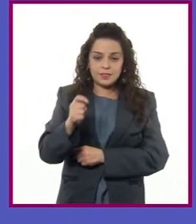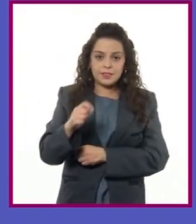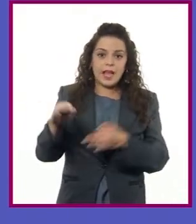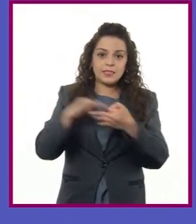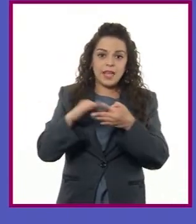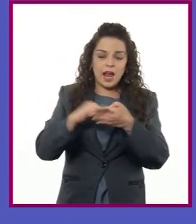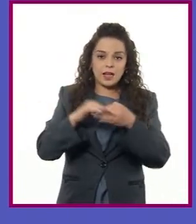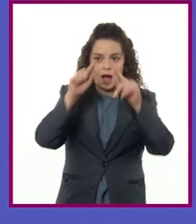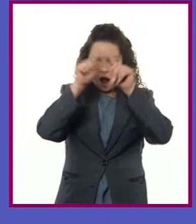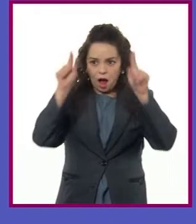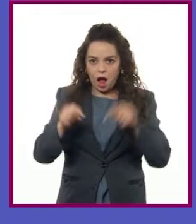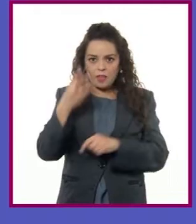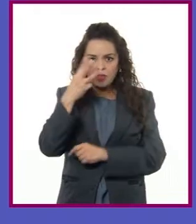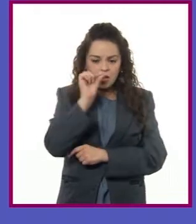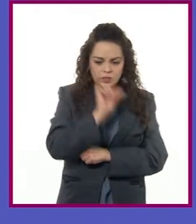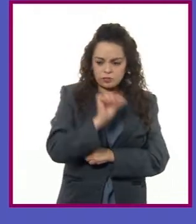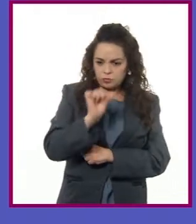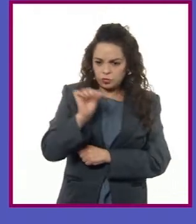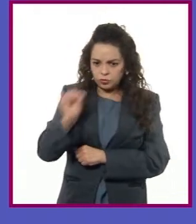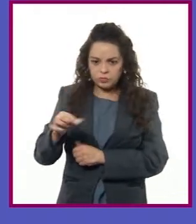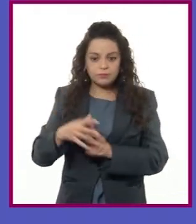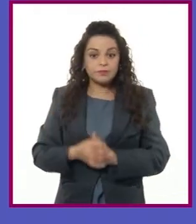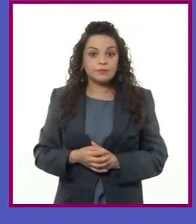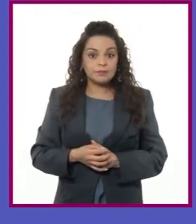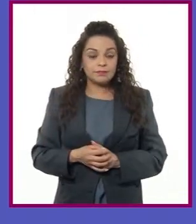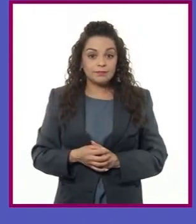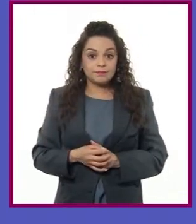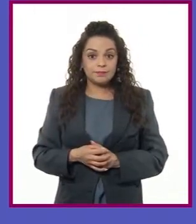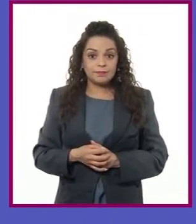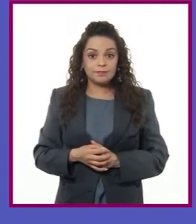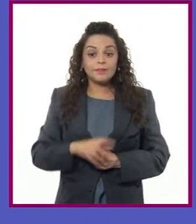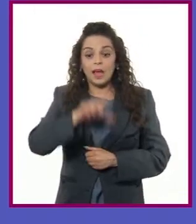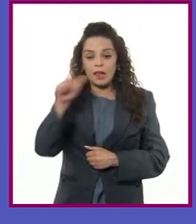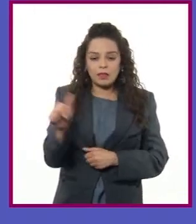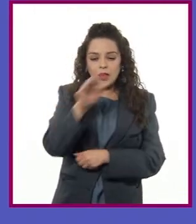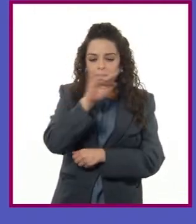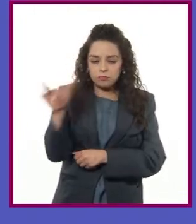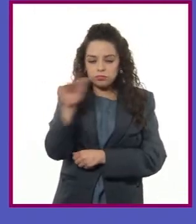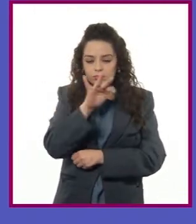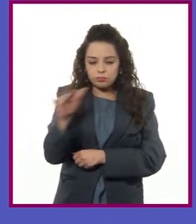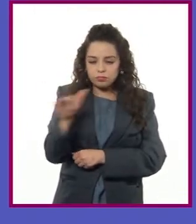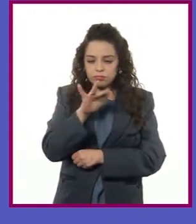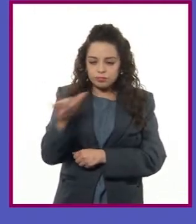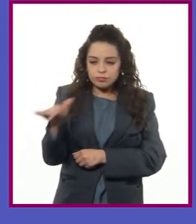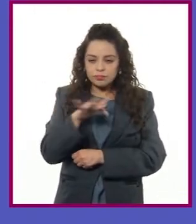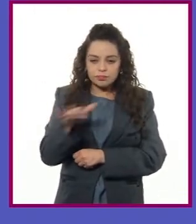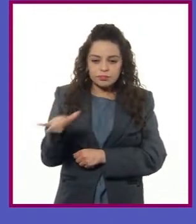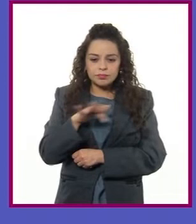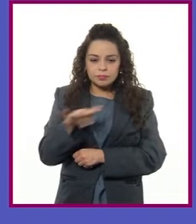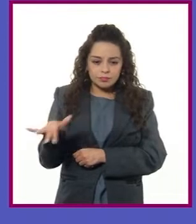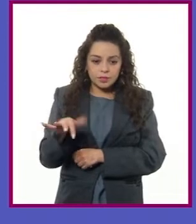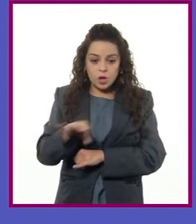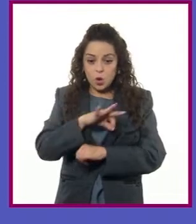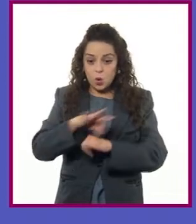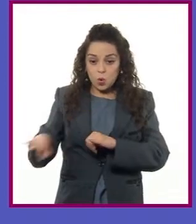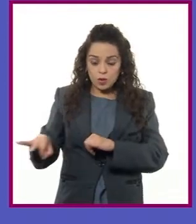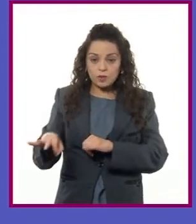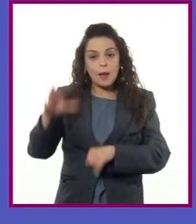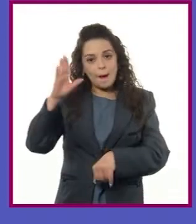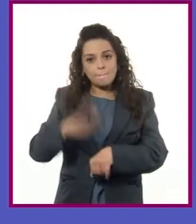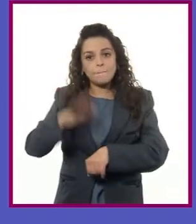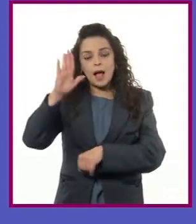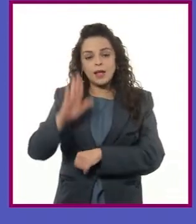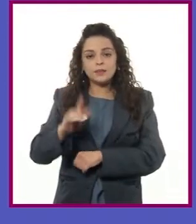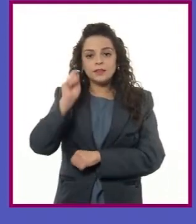mujer y al siguiente hombre al Polo Sur lunar en 2024 y requerimos de más